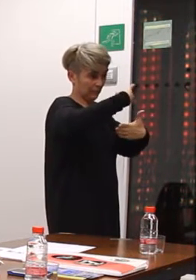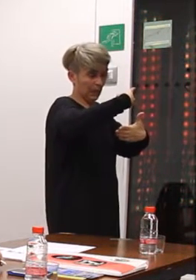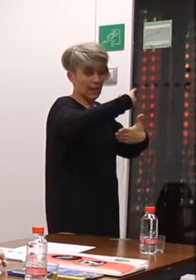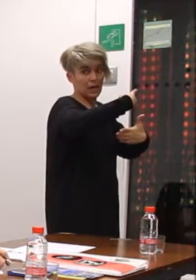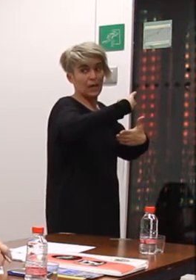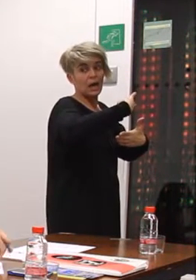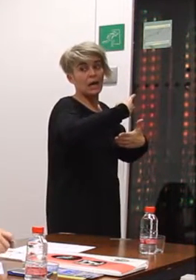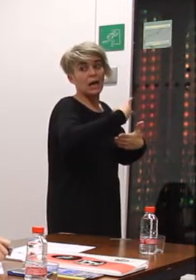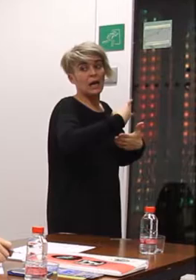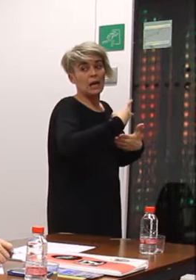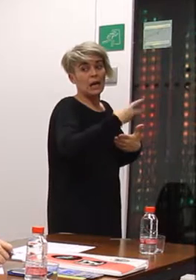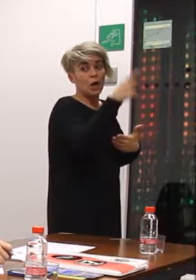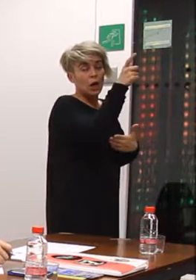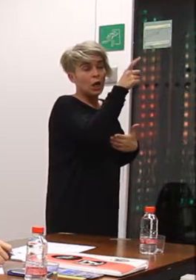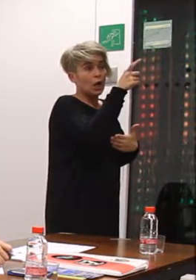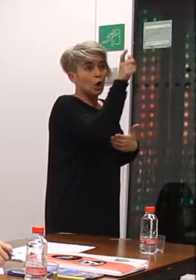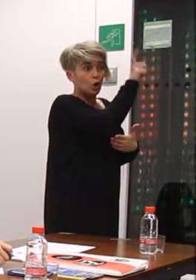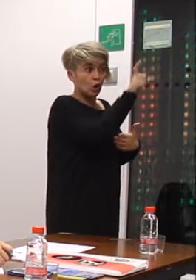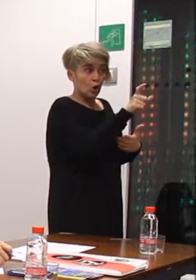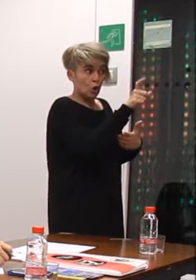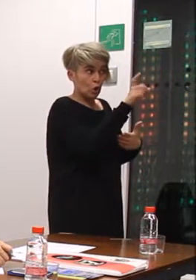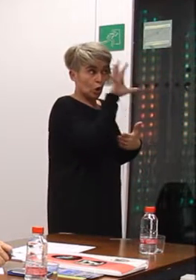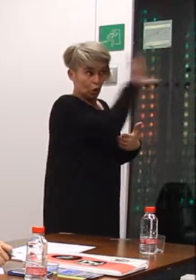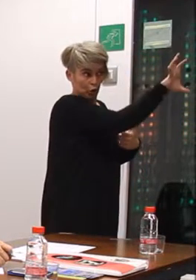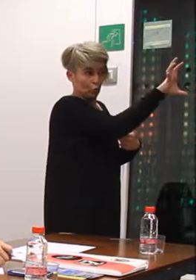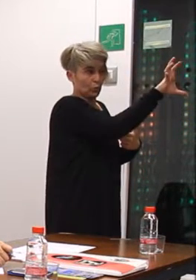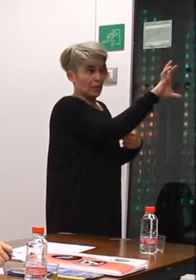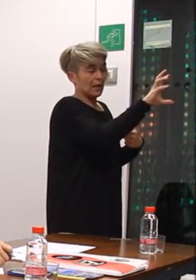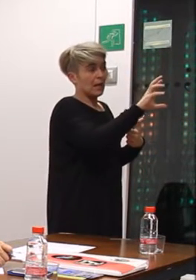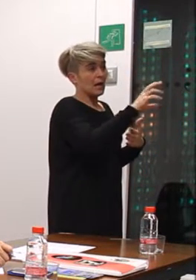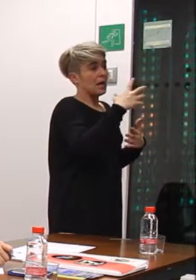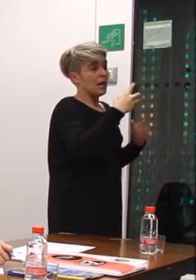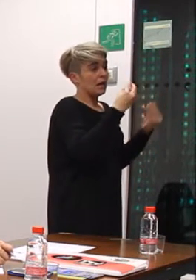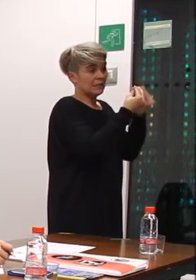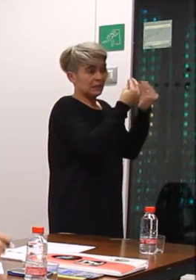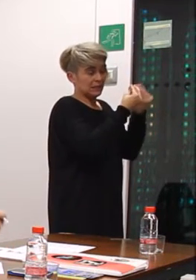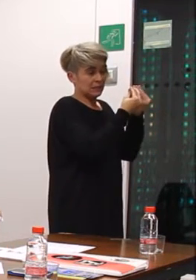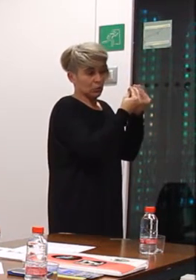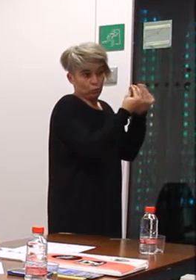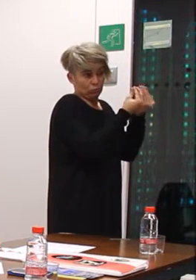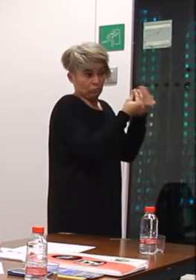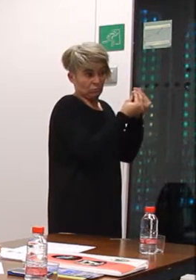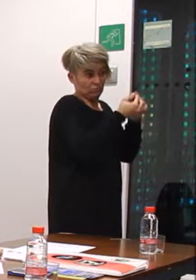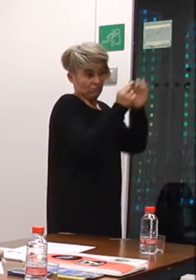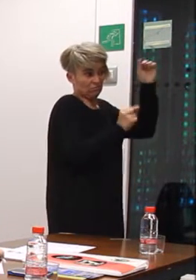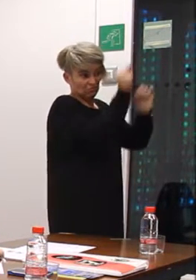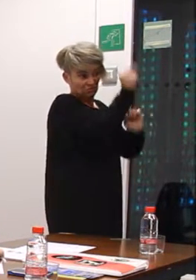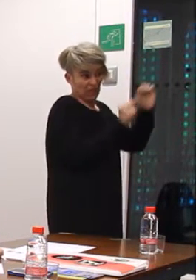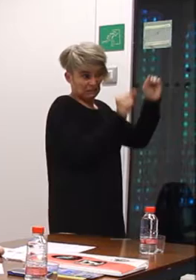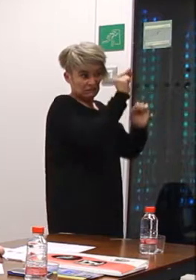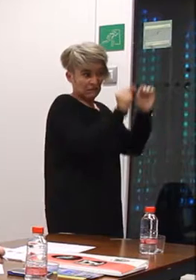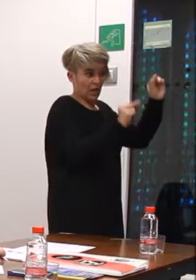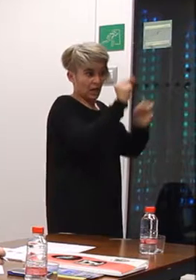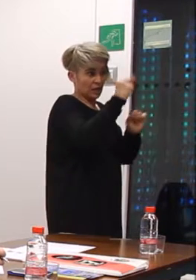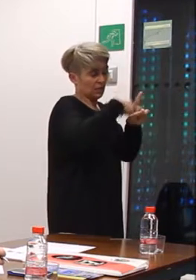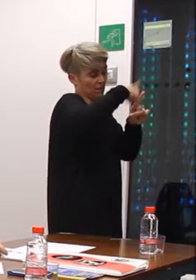las mayores tasas de riesgo de pobreza o exclusión, ¿vale? También somos la séptima